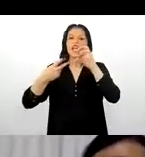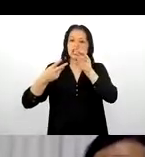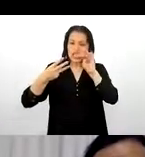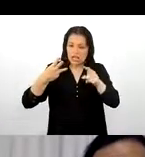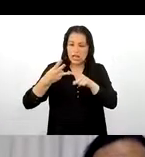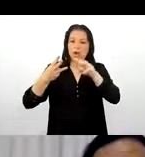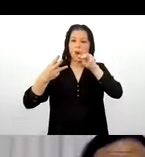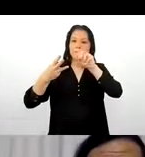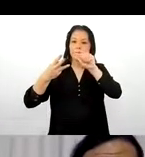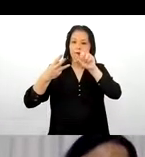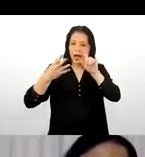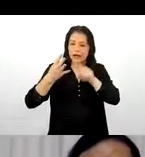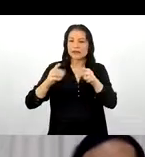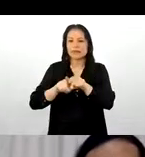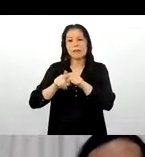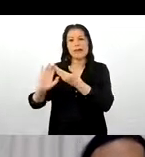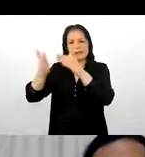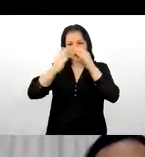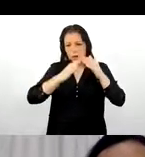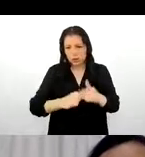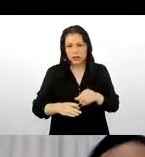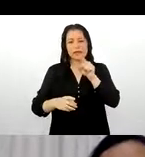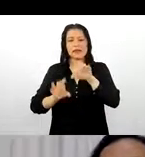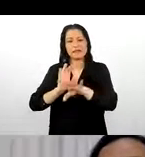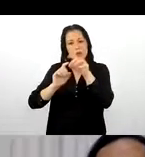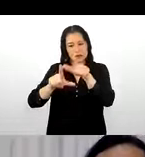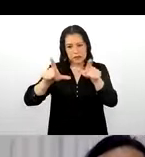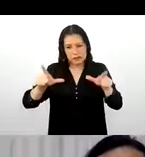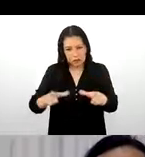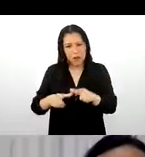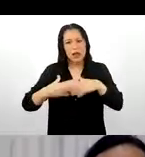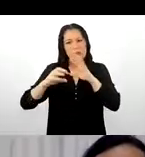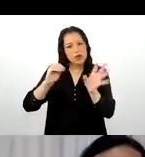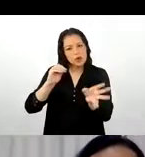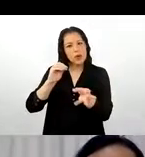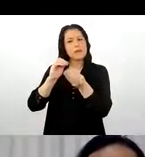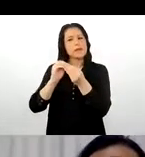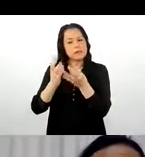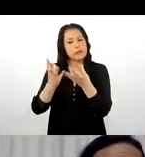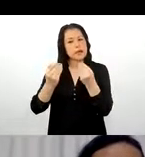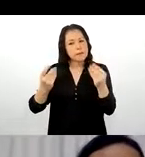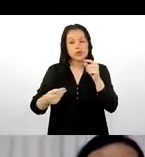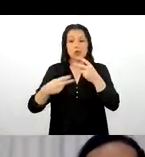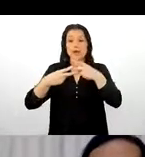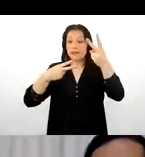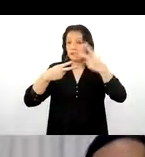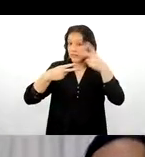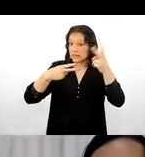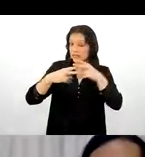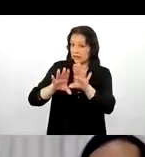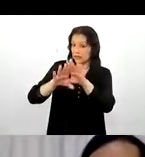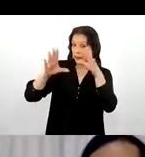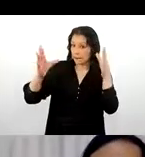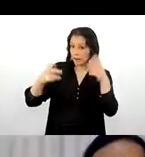y las comunidades se encuentran justamente en este espacio, ¿no? Entonces pueden complementarse muchísimo con estas visitas, ampliar tu visita,